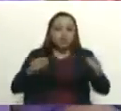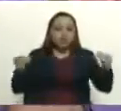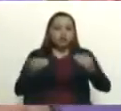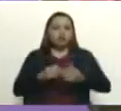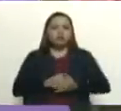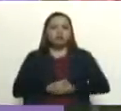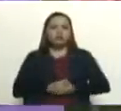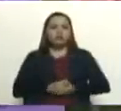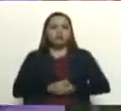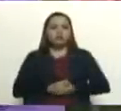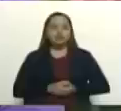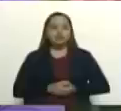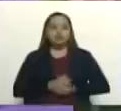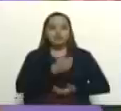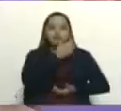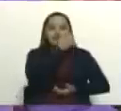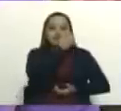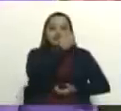porque